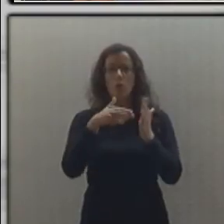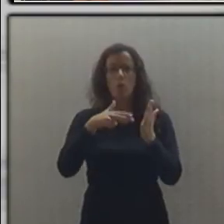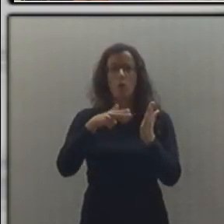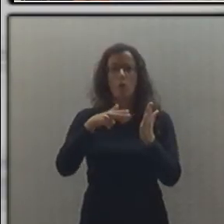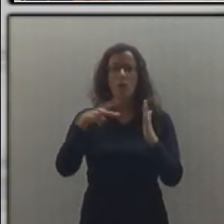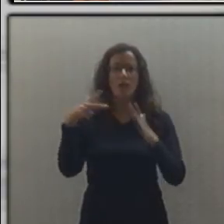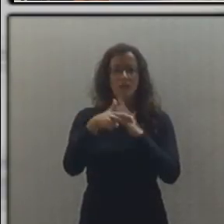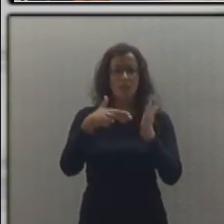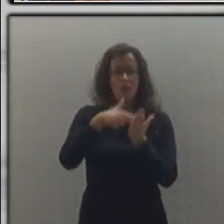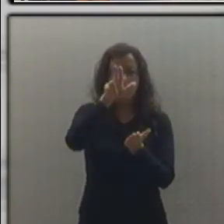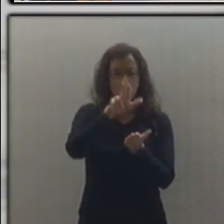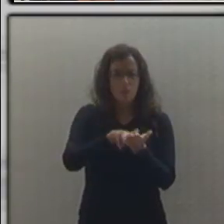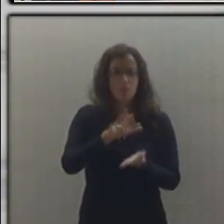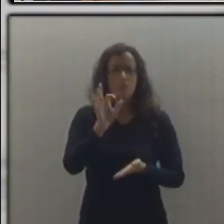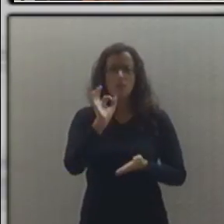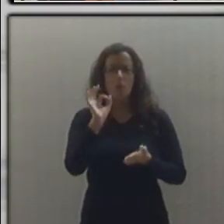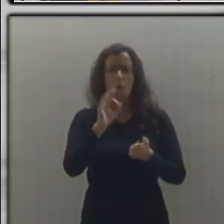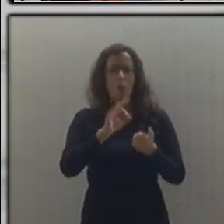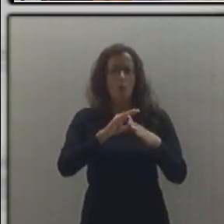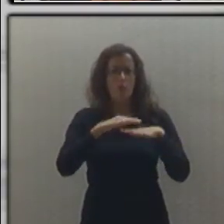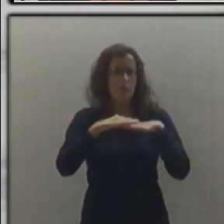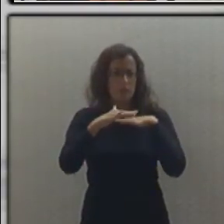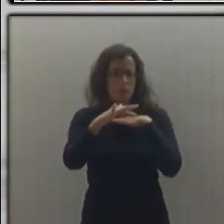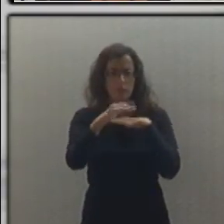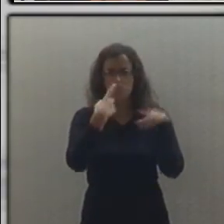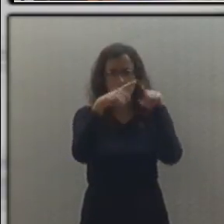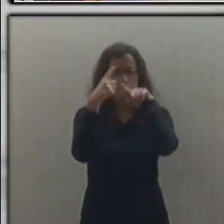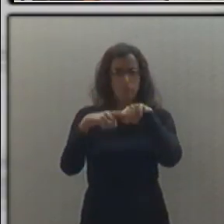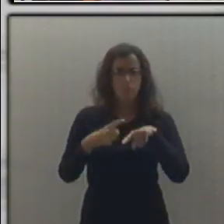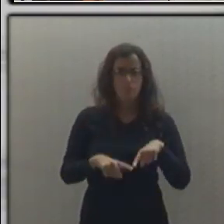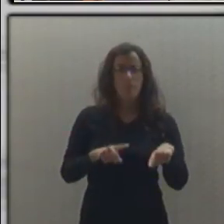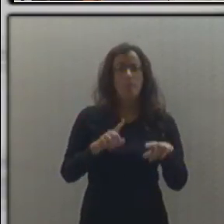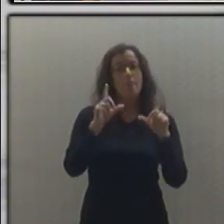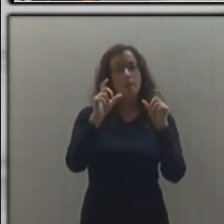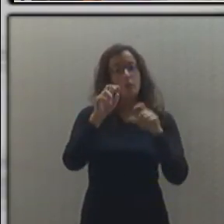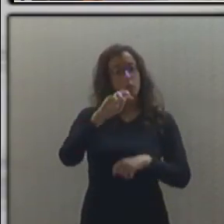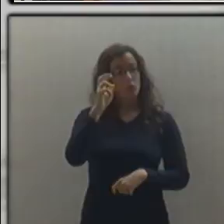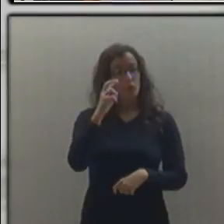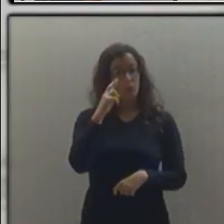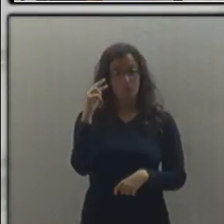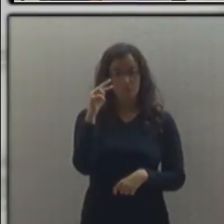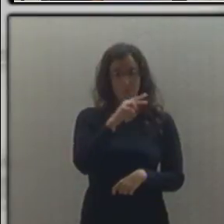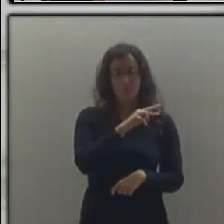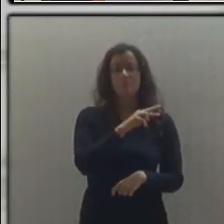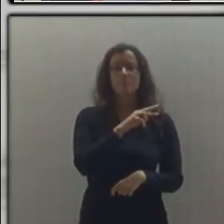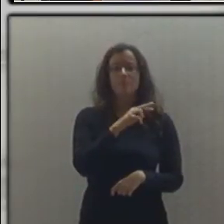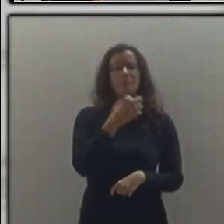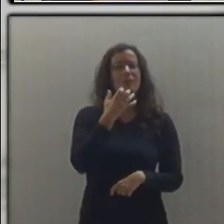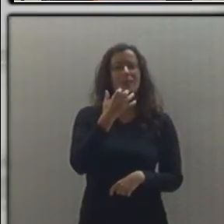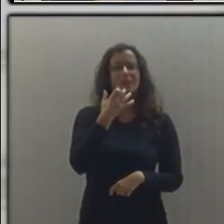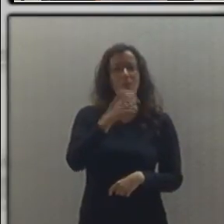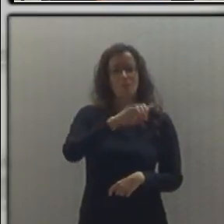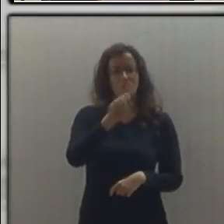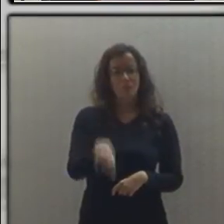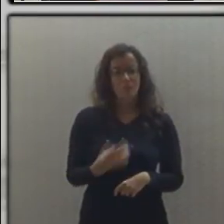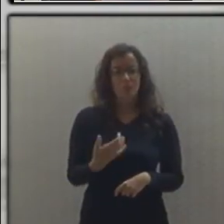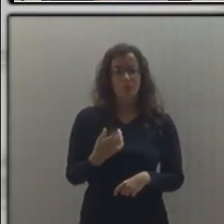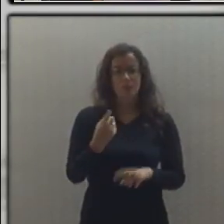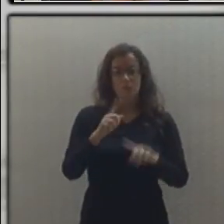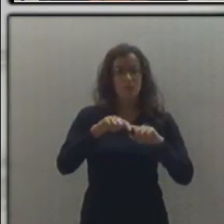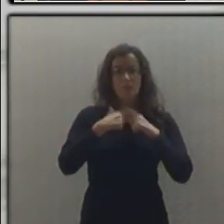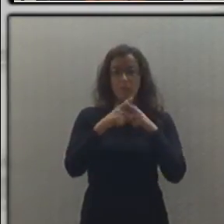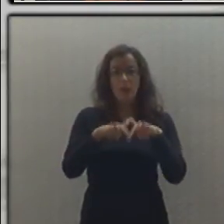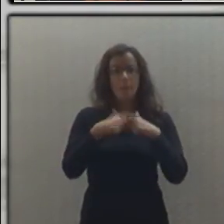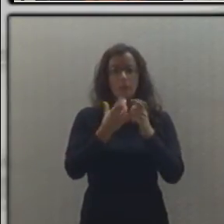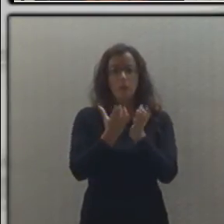antideslizante, diferentes tipos de paramentos, etc. Y en la otra foto, un ejemplo significativo también de cómo en un momento esa familia se instaló